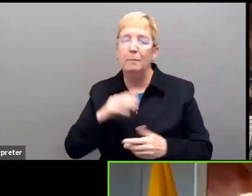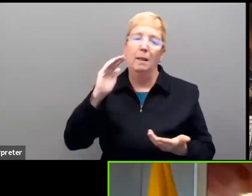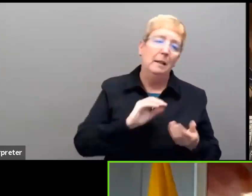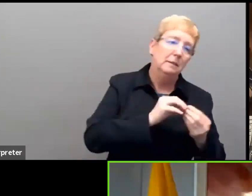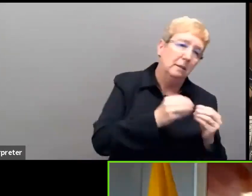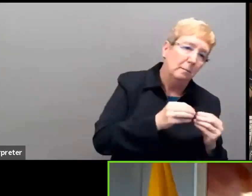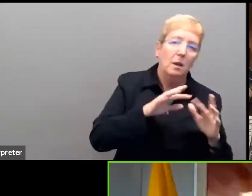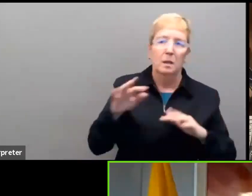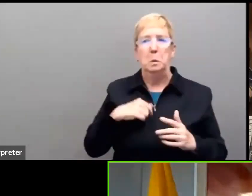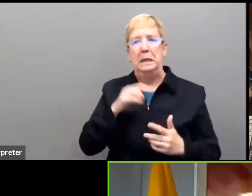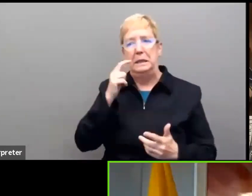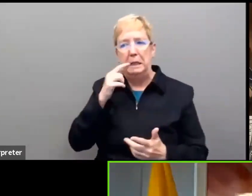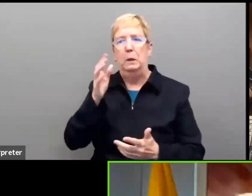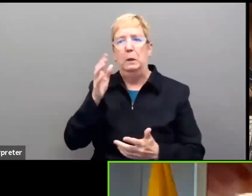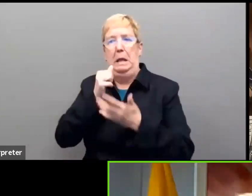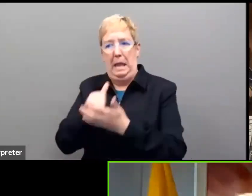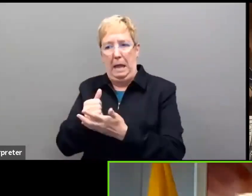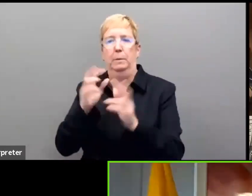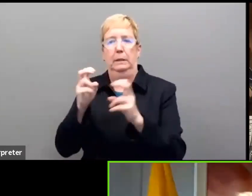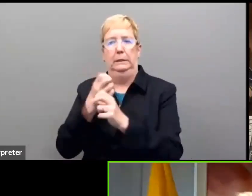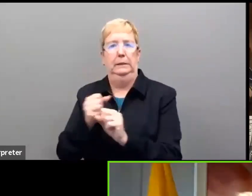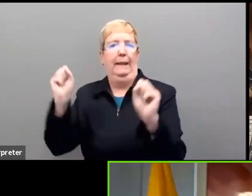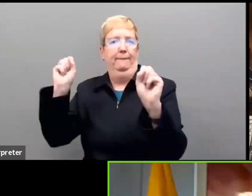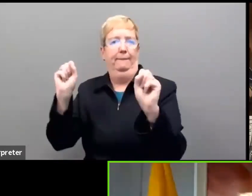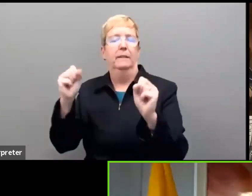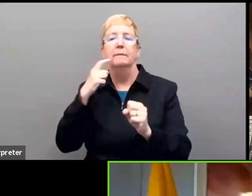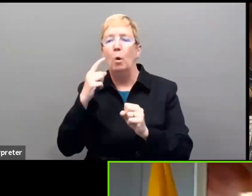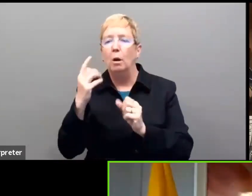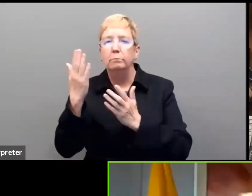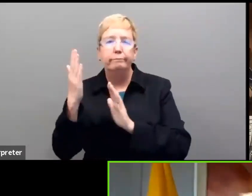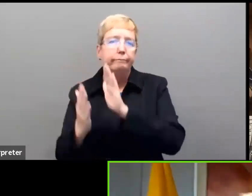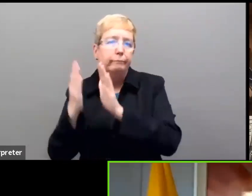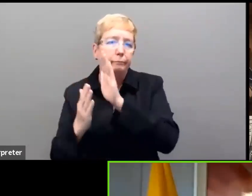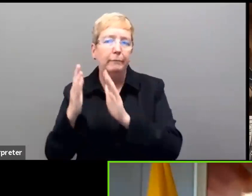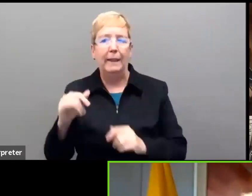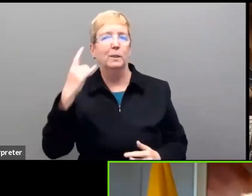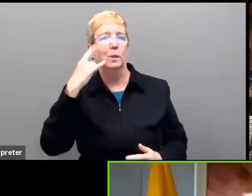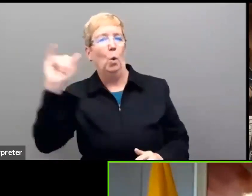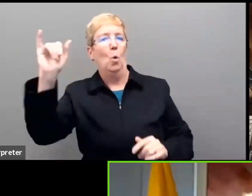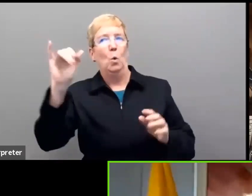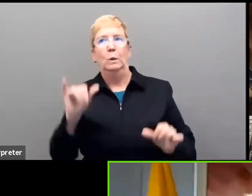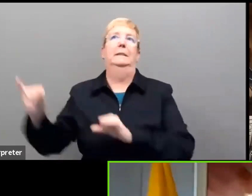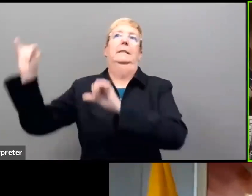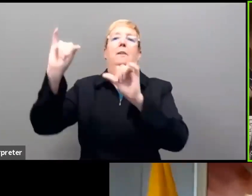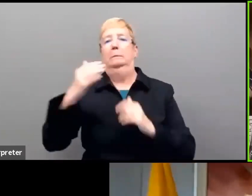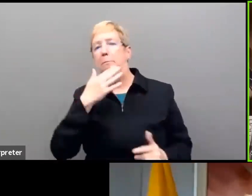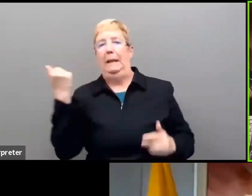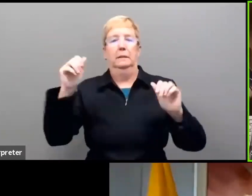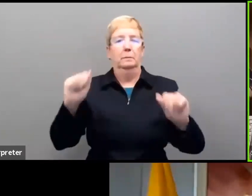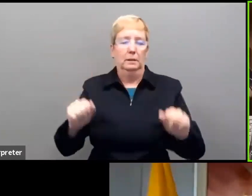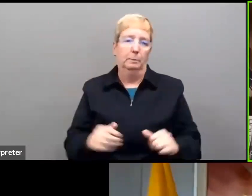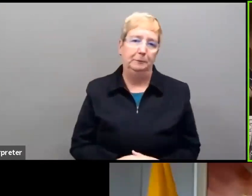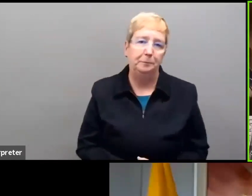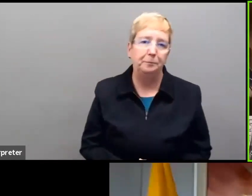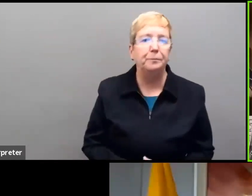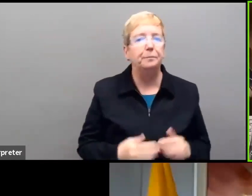vacunen a los hijos, y en el momento en el que tengamos una población más joven que reúna los requisitos para